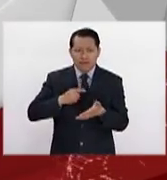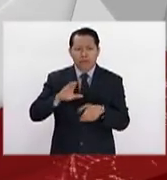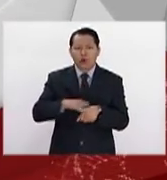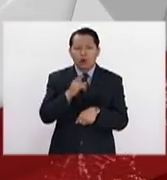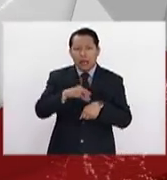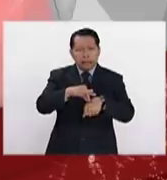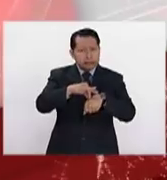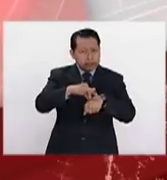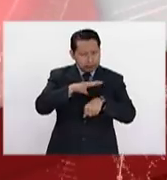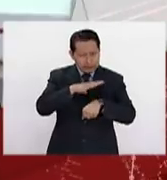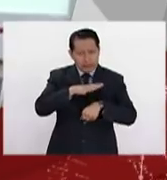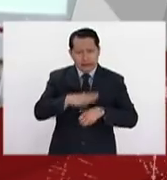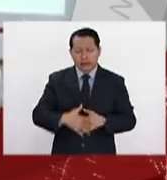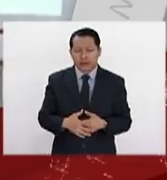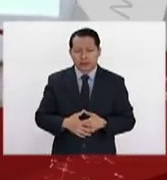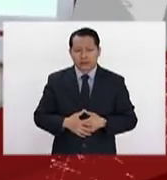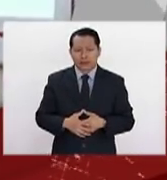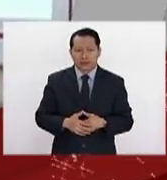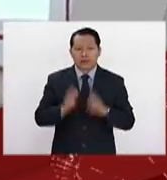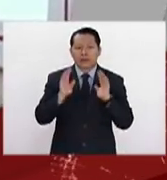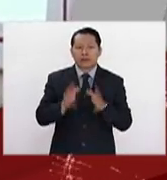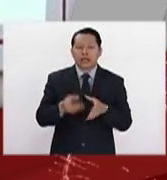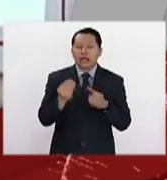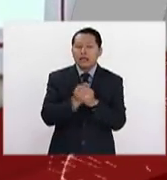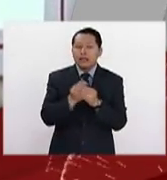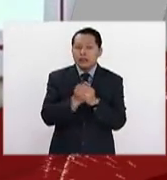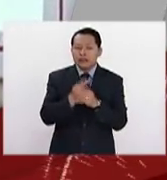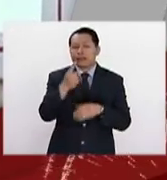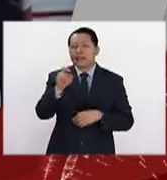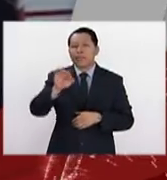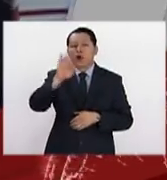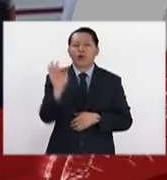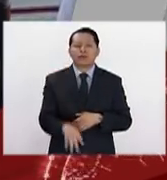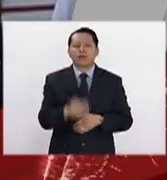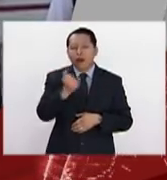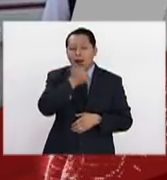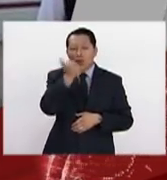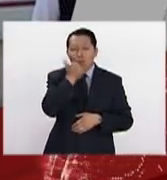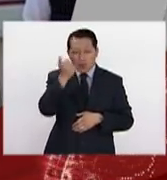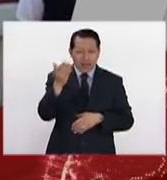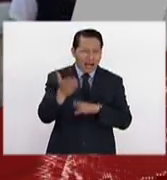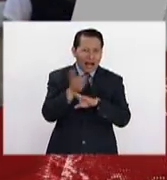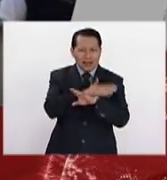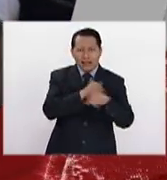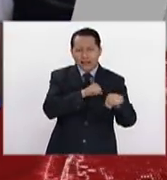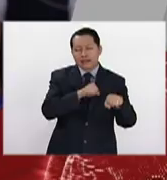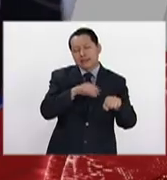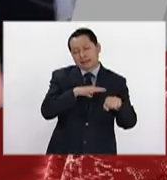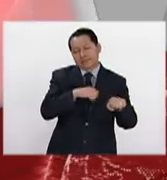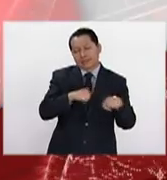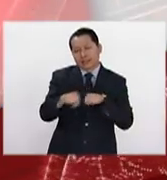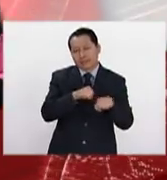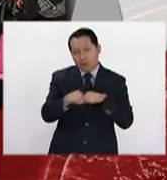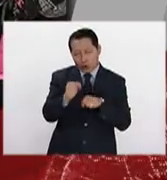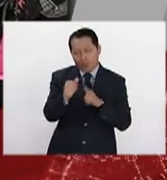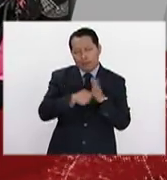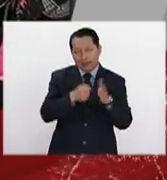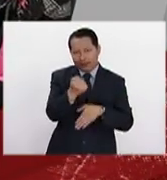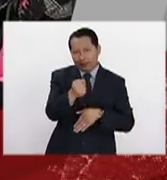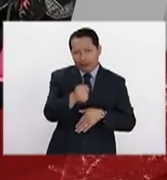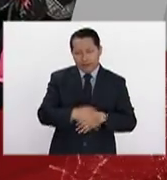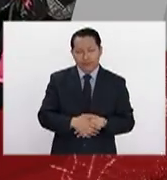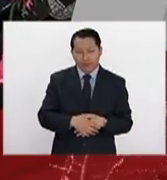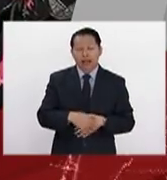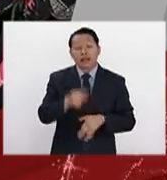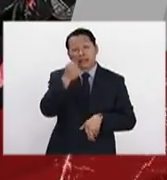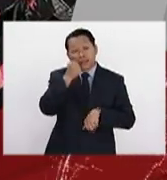carne y hueso. Ya están en clases casi el 100% de alumnos que fueron afectados por los sismos de septiembre. El